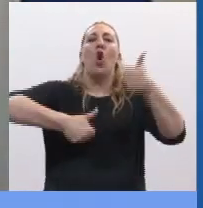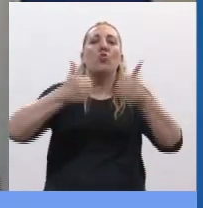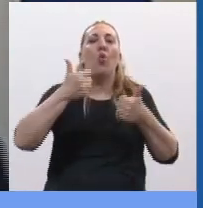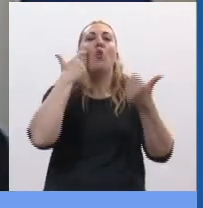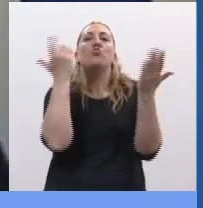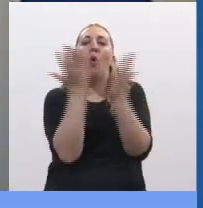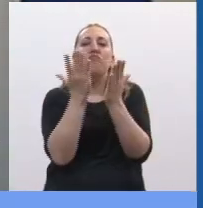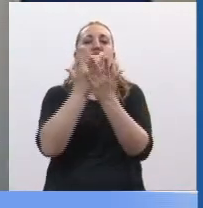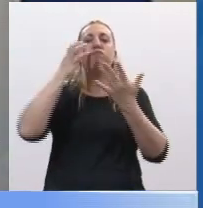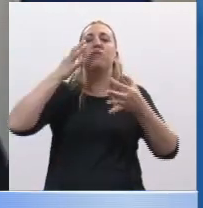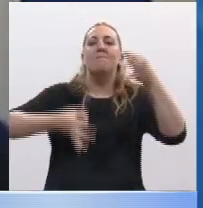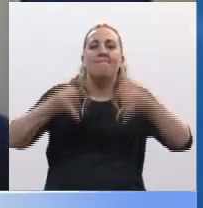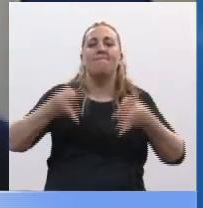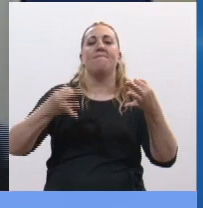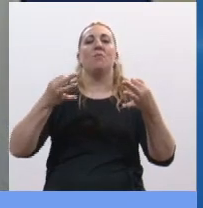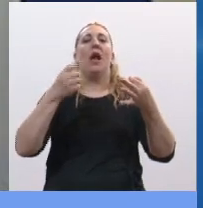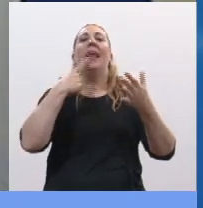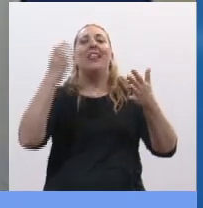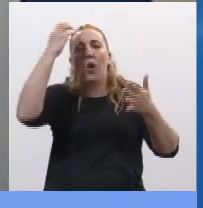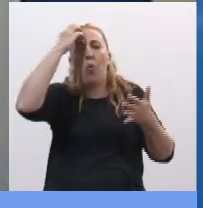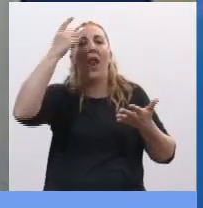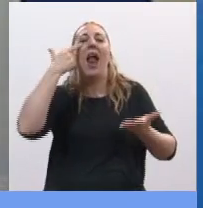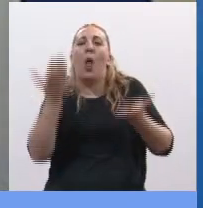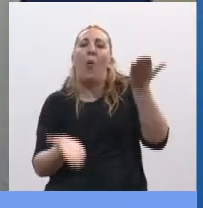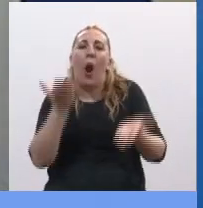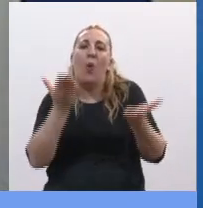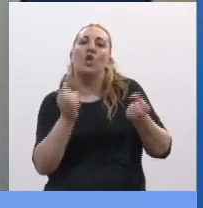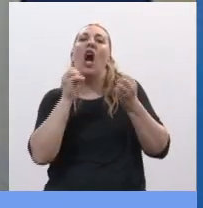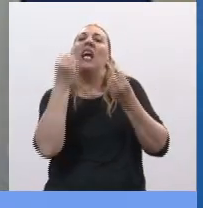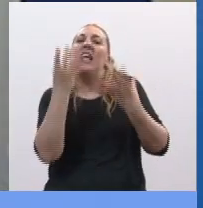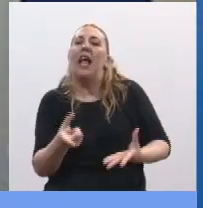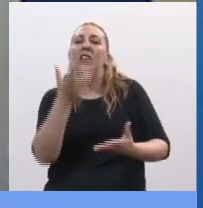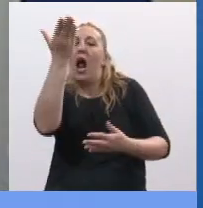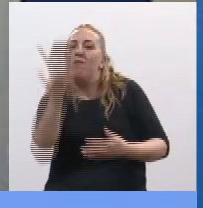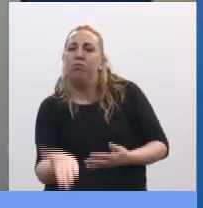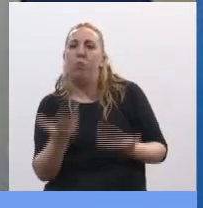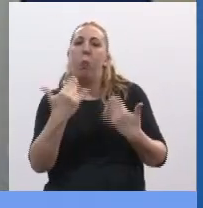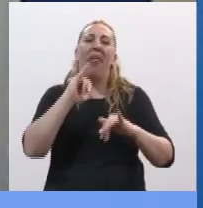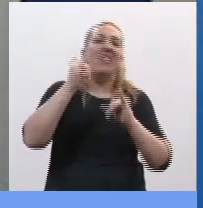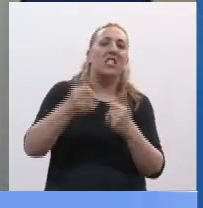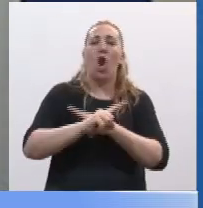concurso, por un examen, por un jurado, por un tribunal de evaluación de sus condiciones, de sus capacidades, bueno,